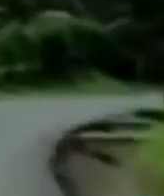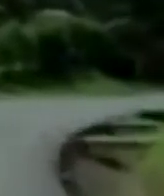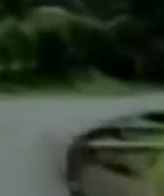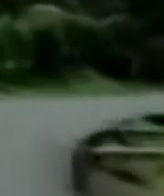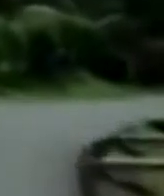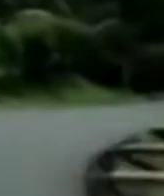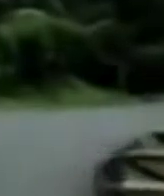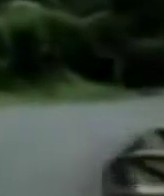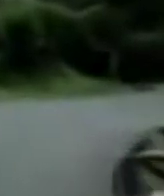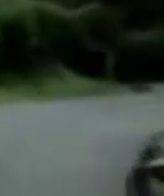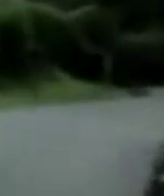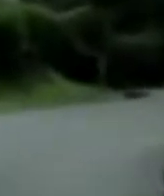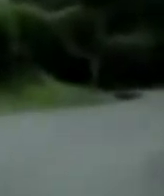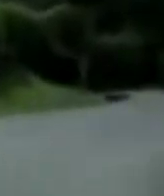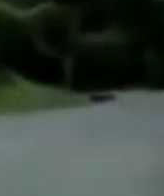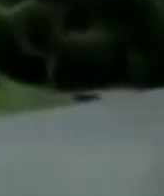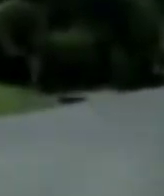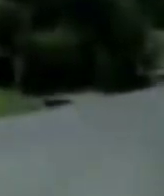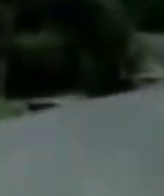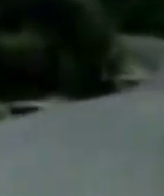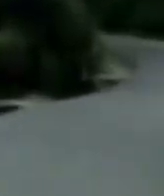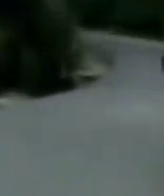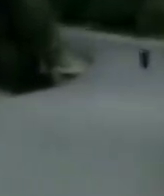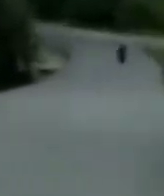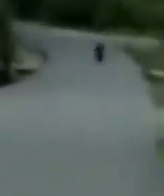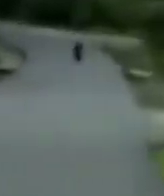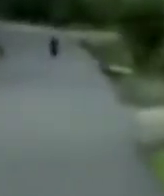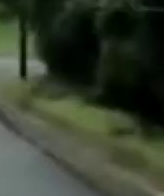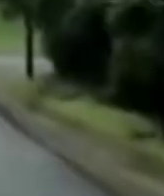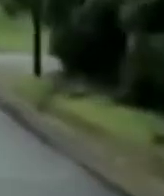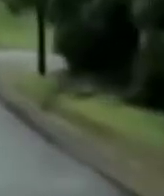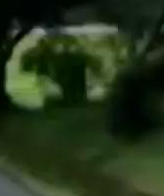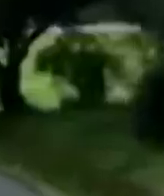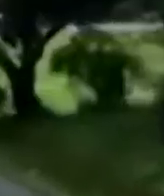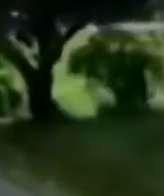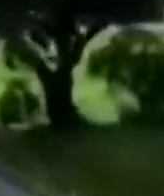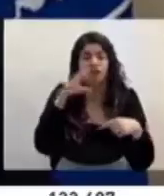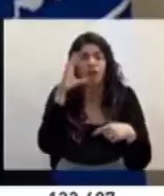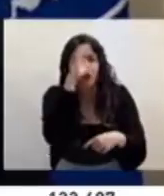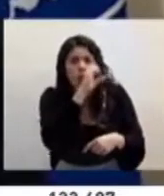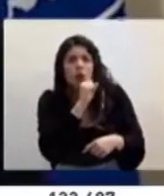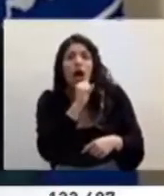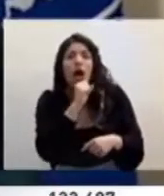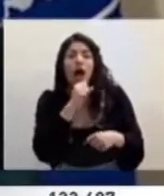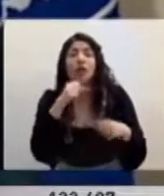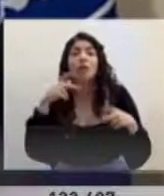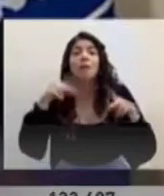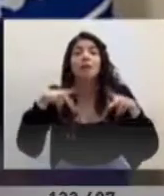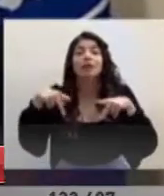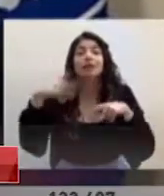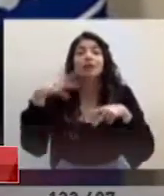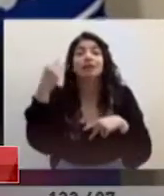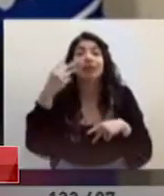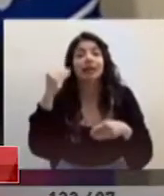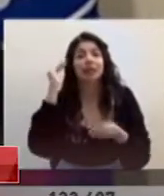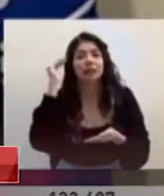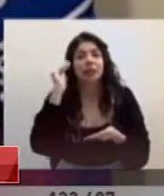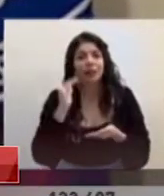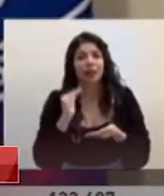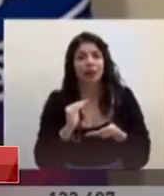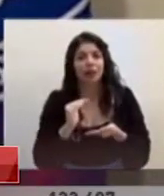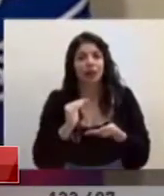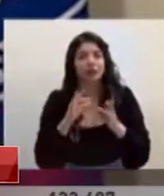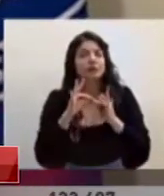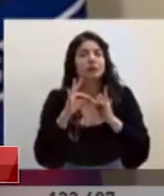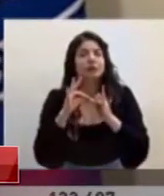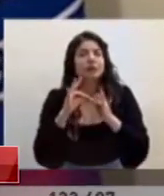una mayor movilidad en esta quincena efectivamente una reducción de movilidad durante las últimas sobre